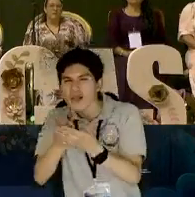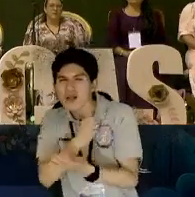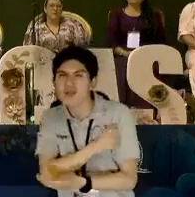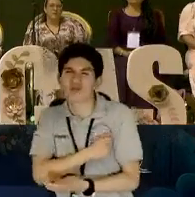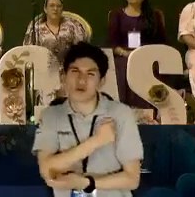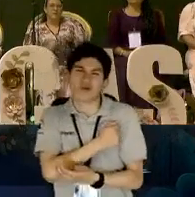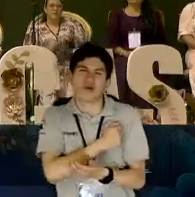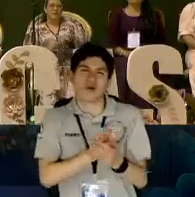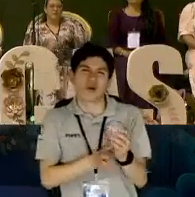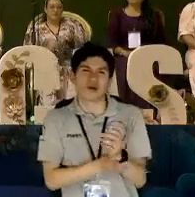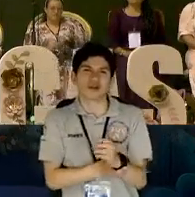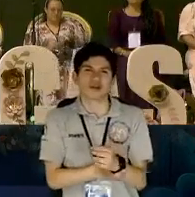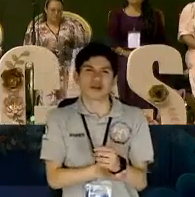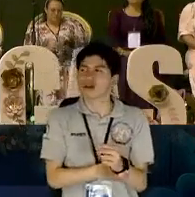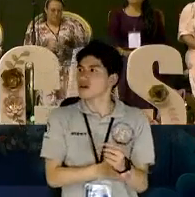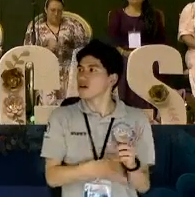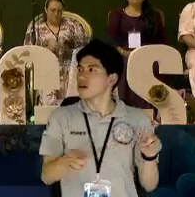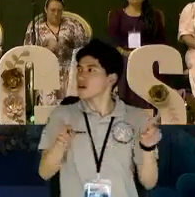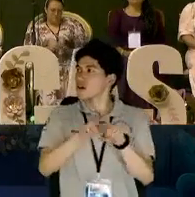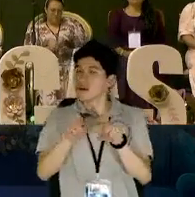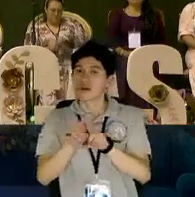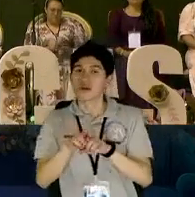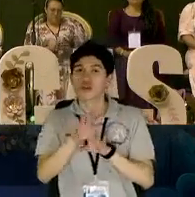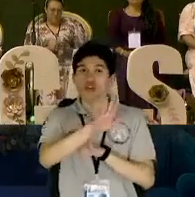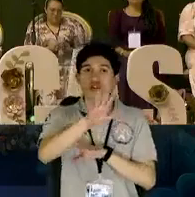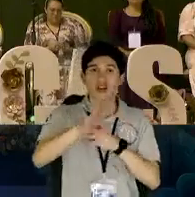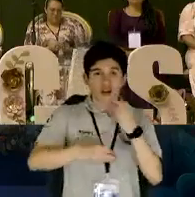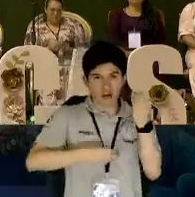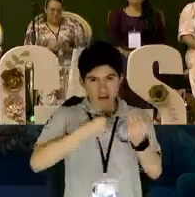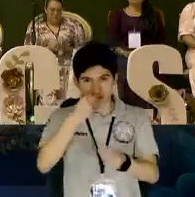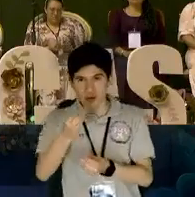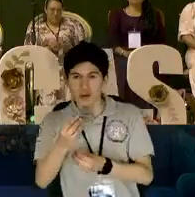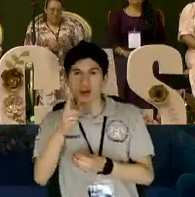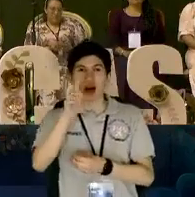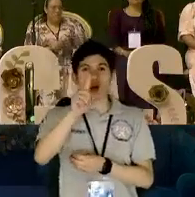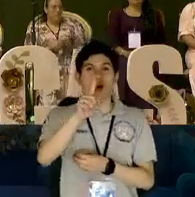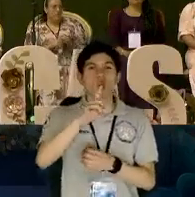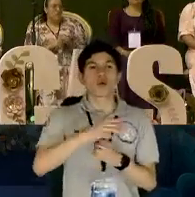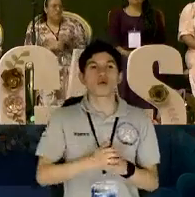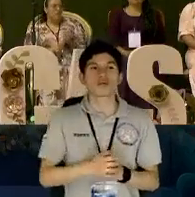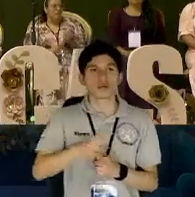haga una nota de una canción bien conocida, pero solo una nota, solo la nota.